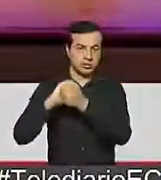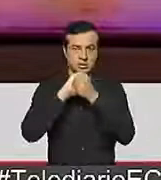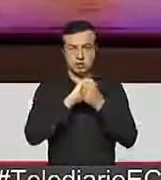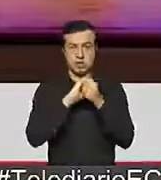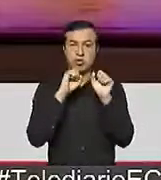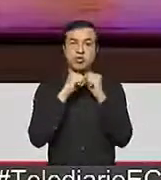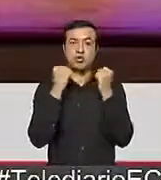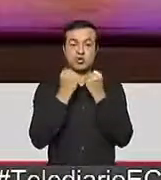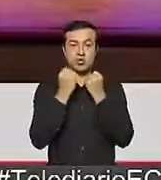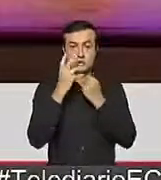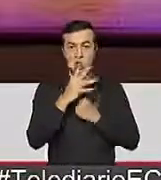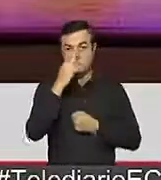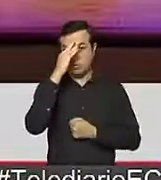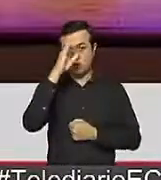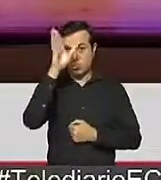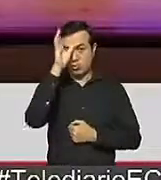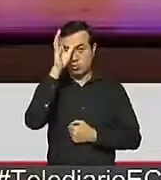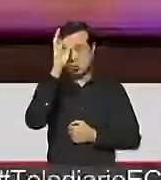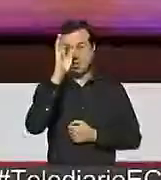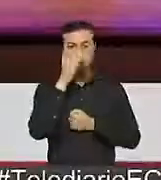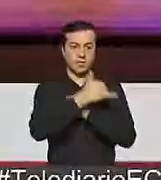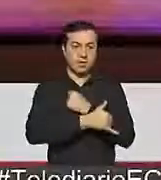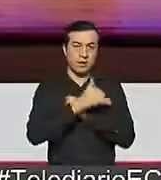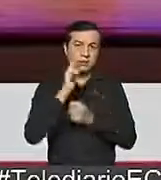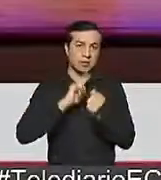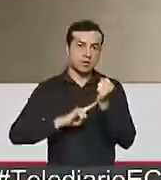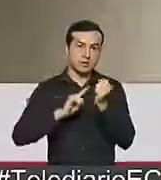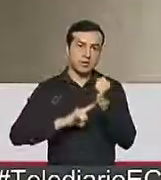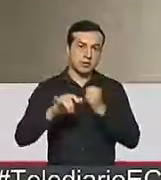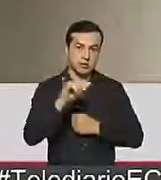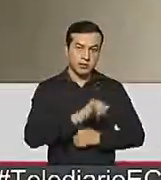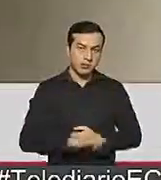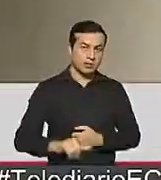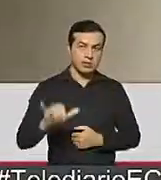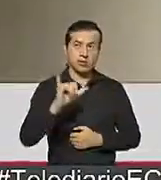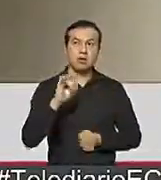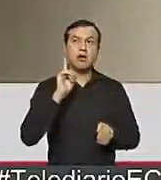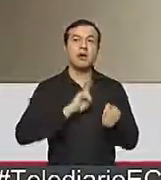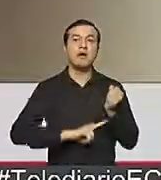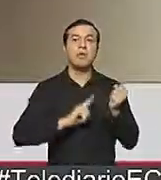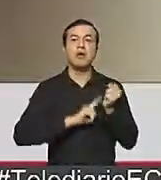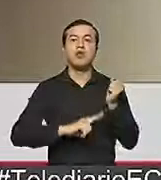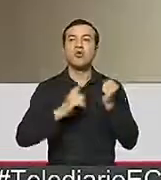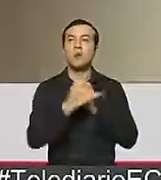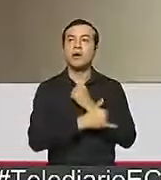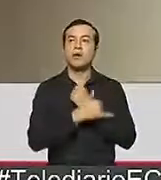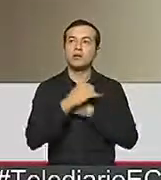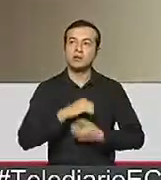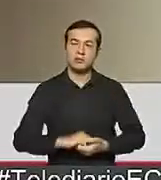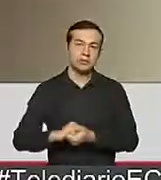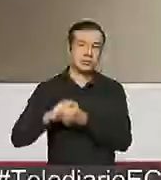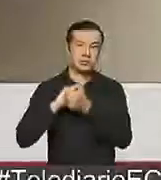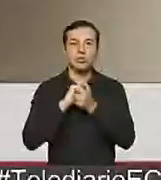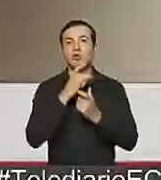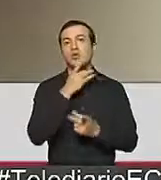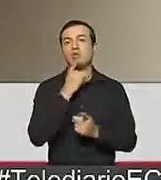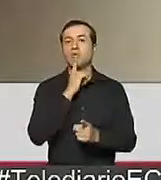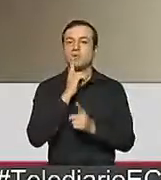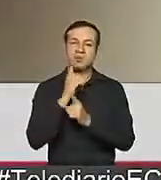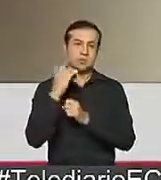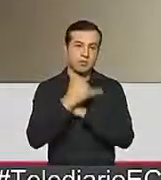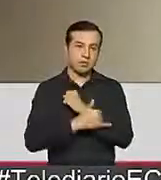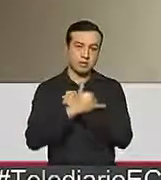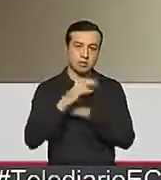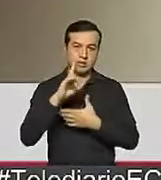sociedad conozca sobre la cultura de los países hermanos. Hermana a los pueblos porque nos hemos tenido el gusto de tener de todos los